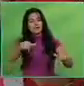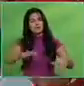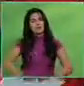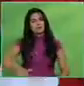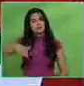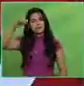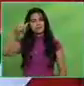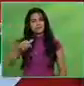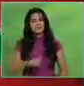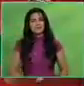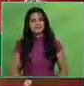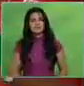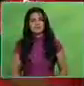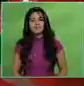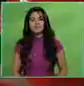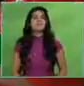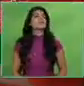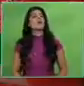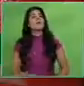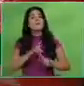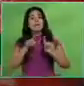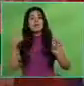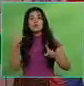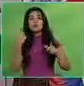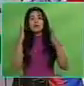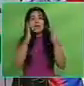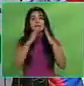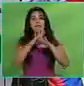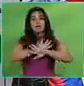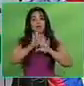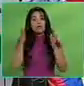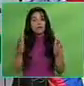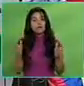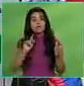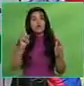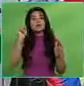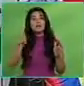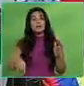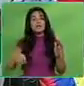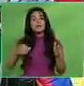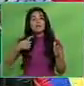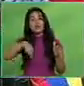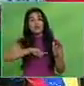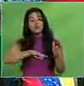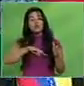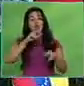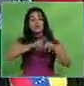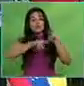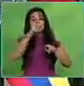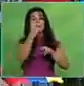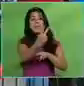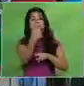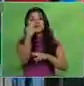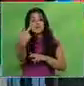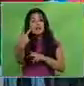criamos. Pero no nos estamos haciendo solo viviendo aquí, ya hemos demostrado que lo estamos haciendo en los